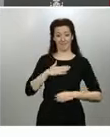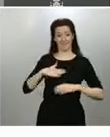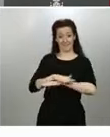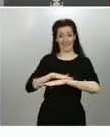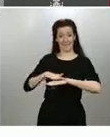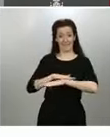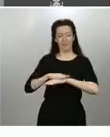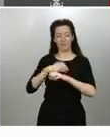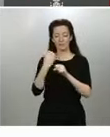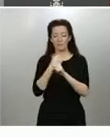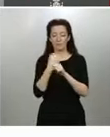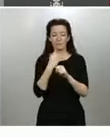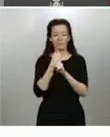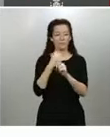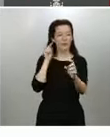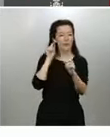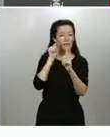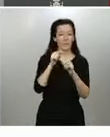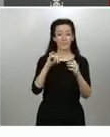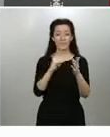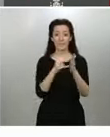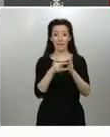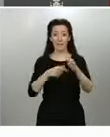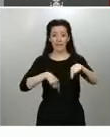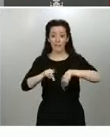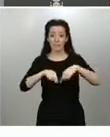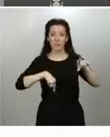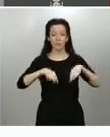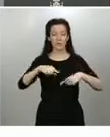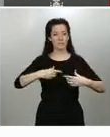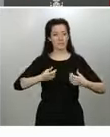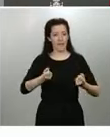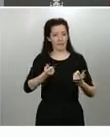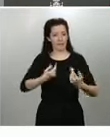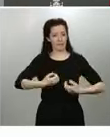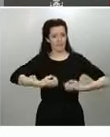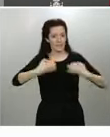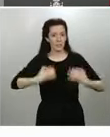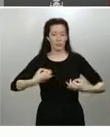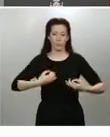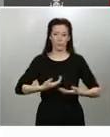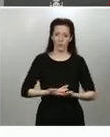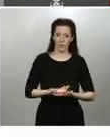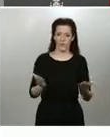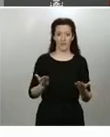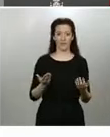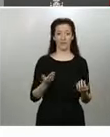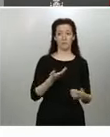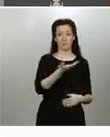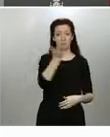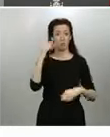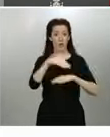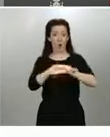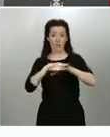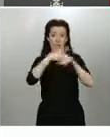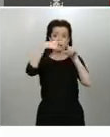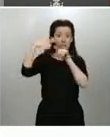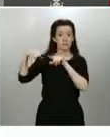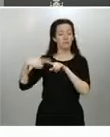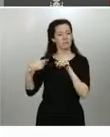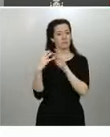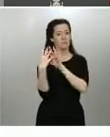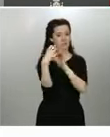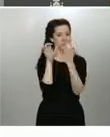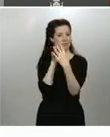coordinado con el resto de actores y de administraciones porque este incremento de la movilidad se verá